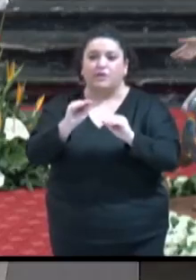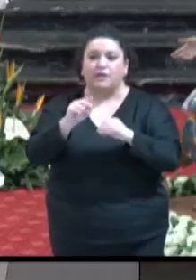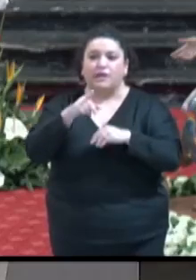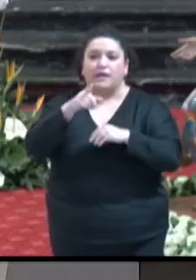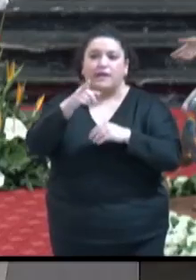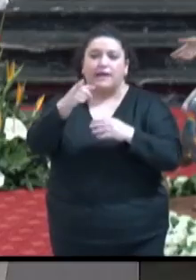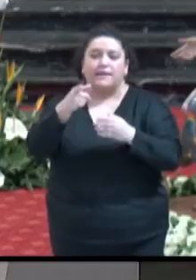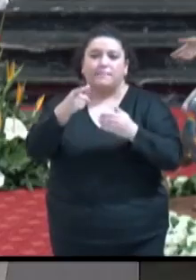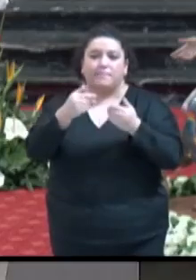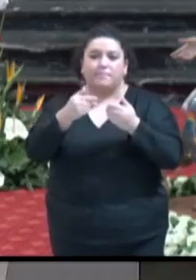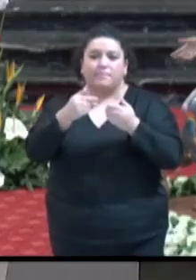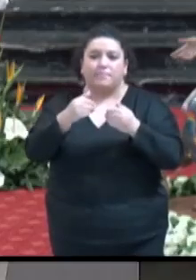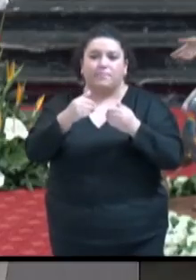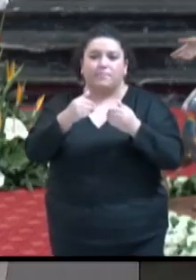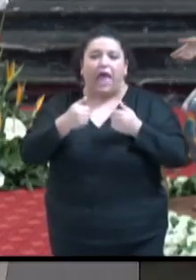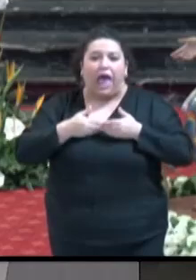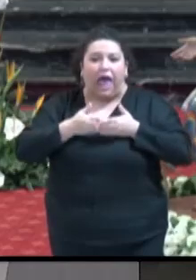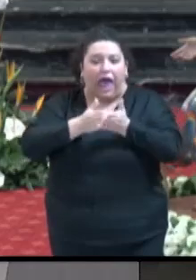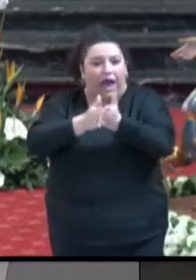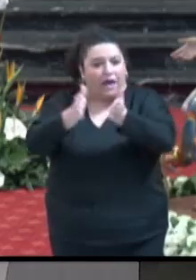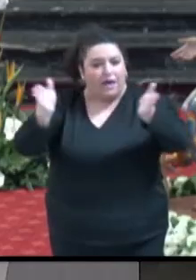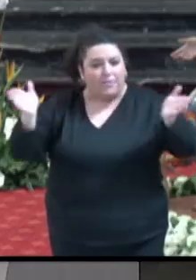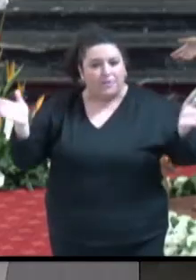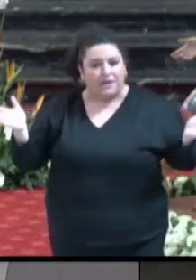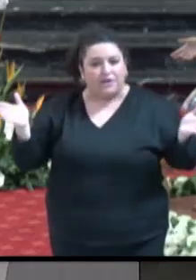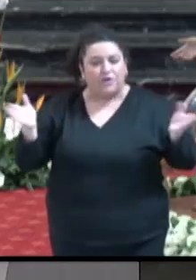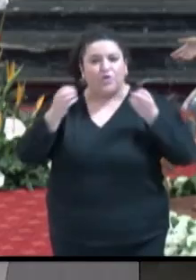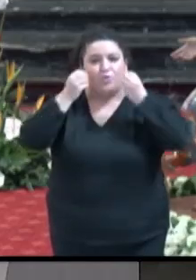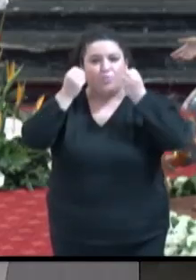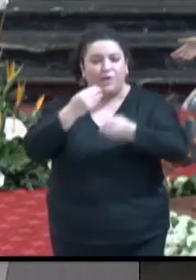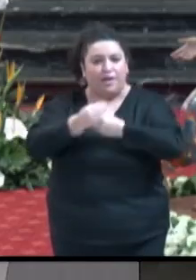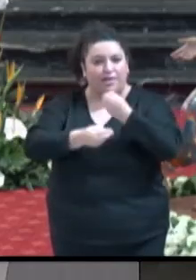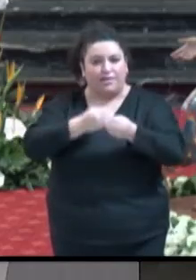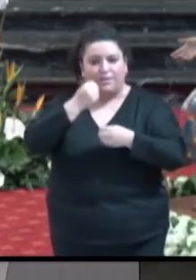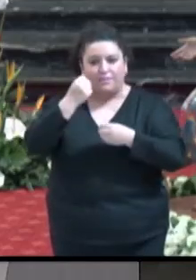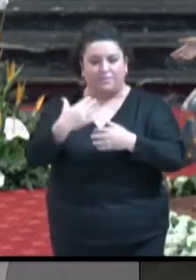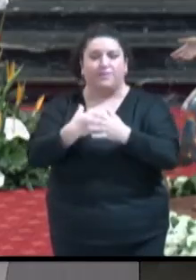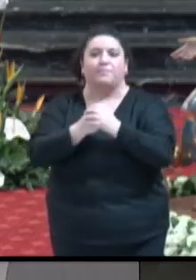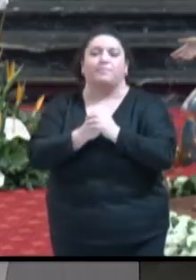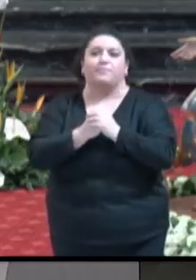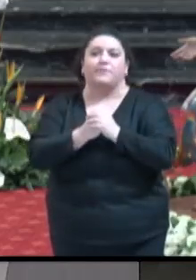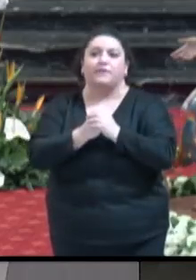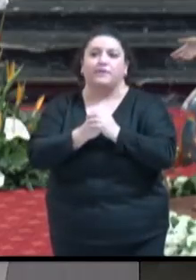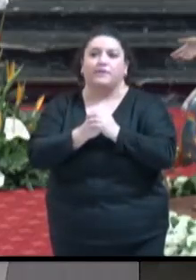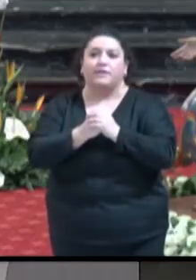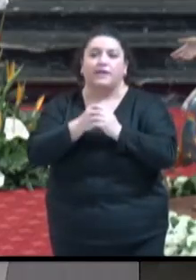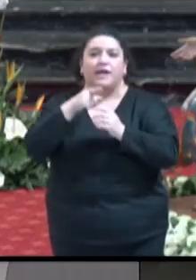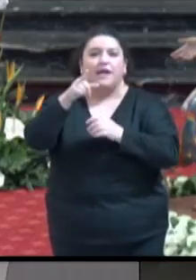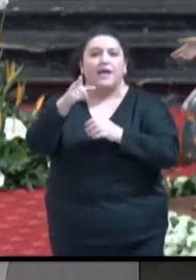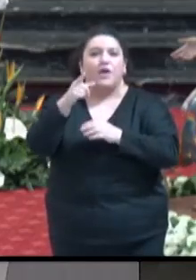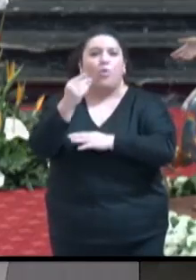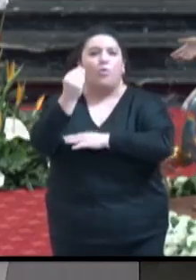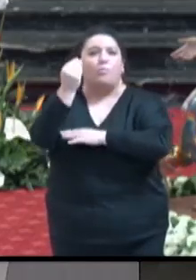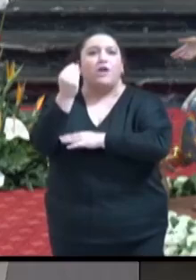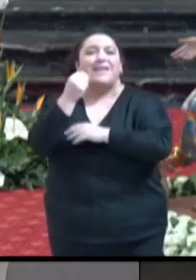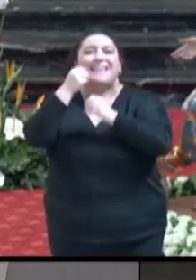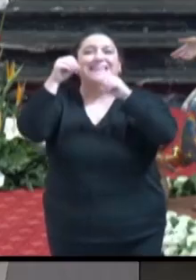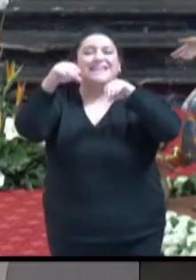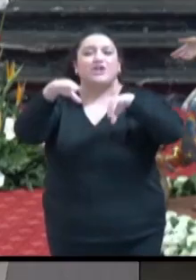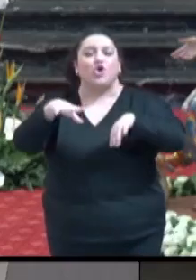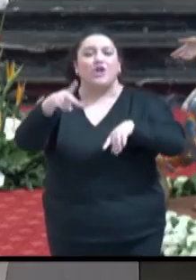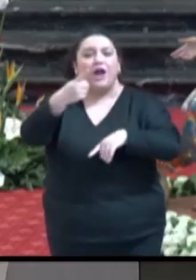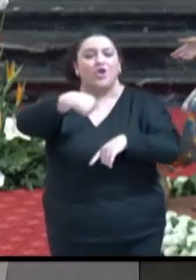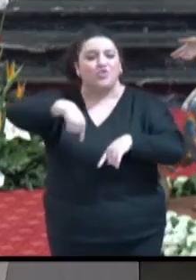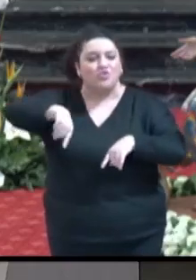está abierto a su consumación en el cielo en virtud de que un personaje de esta historia